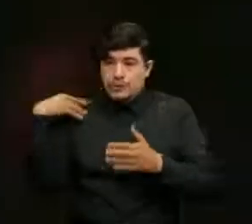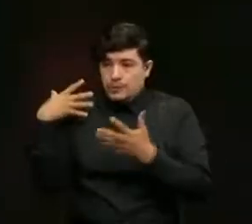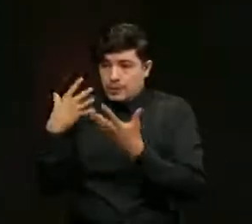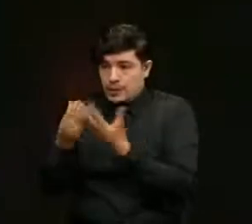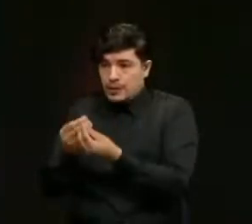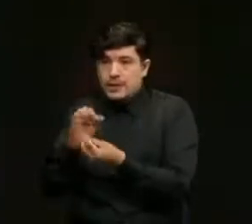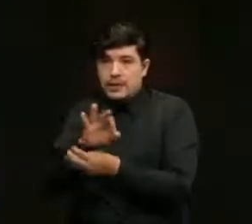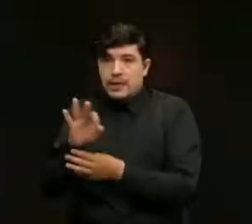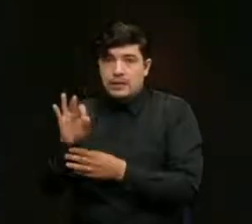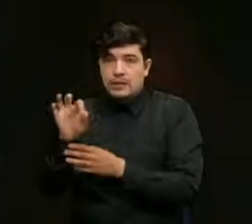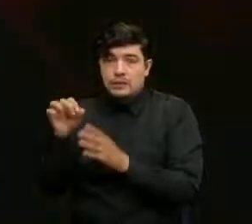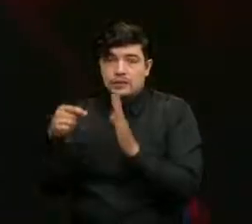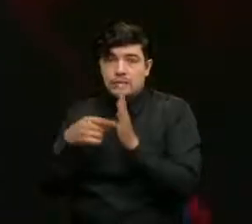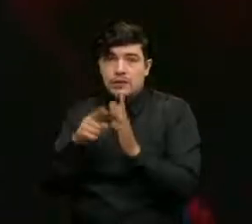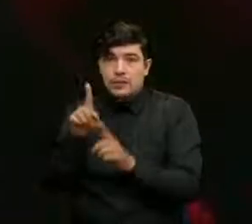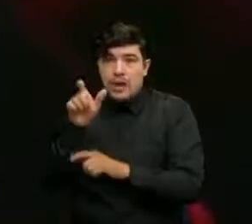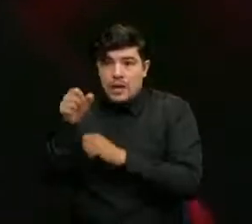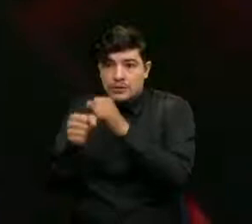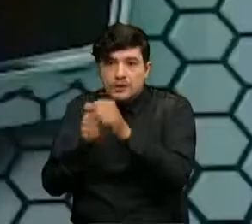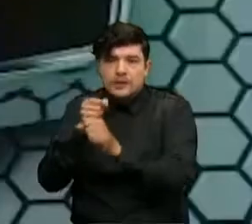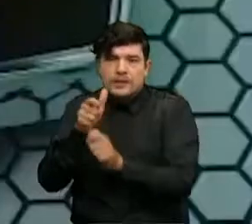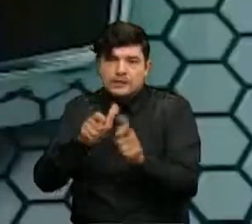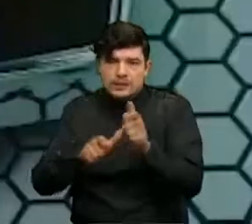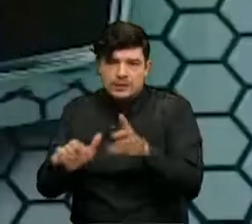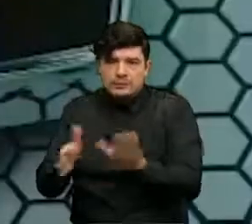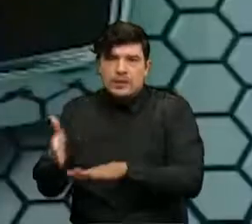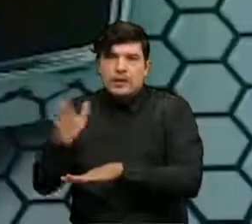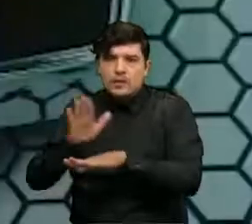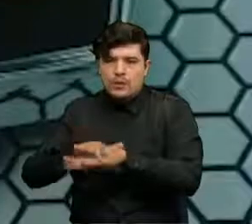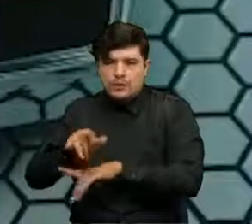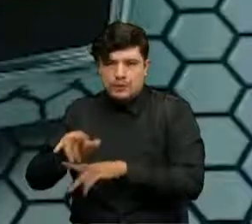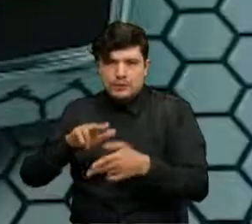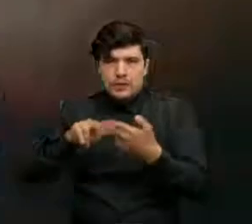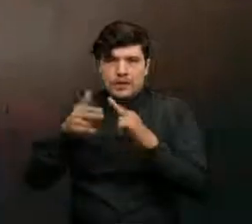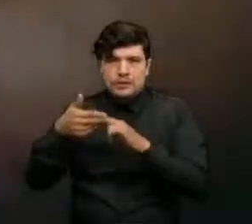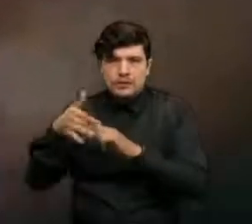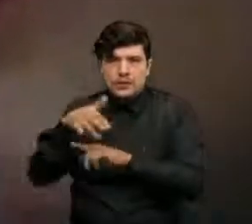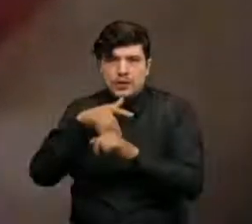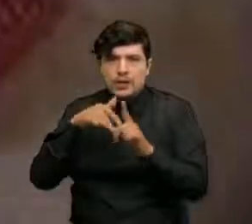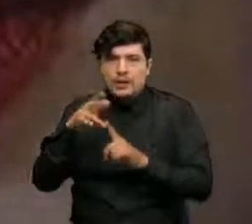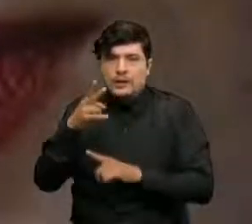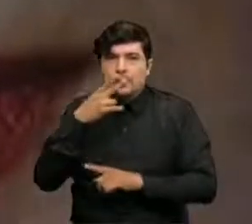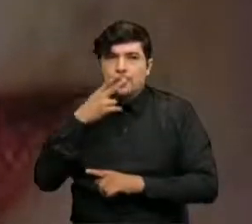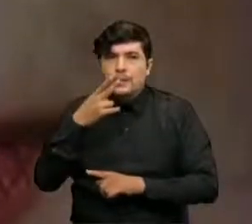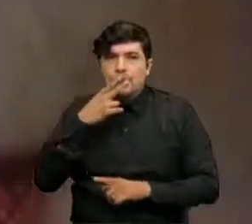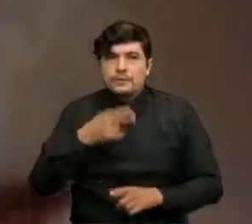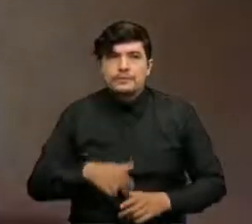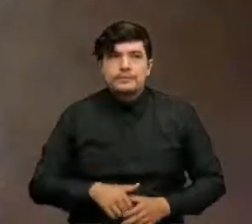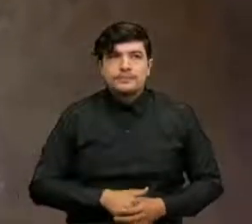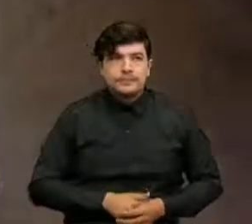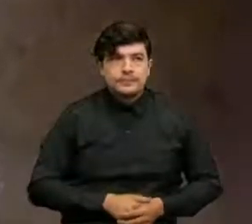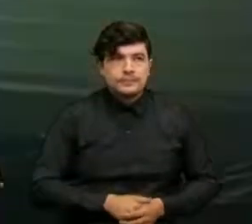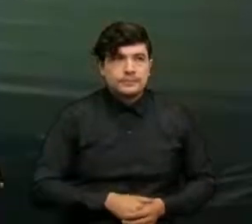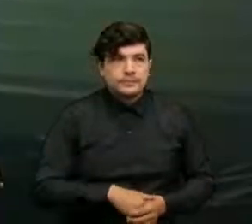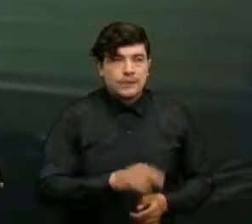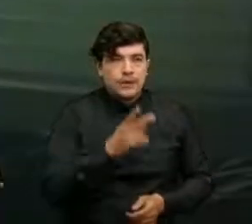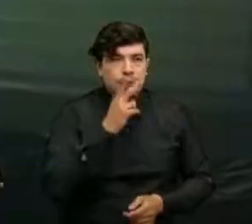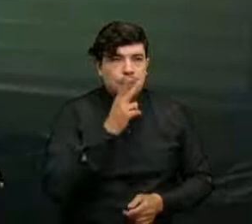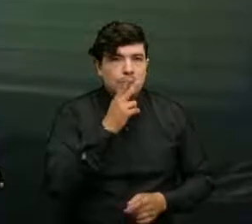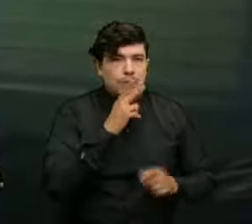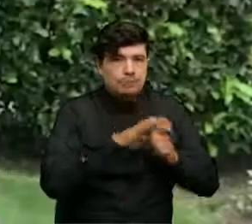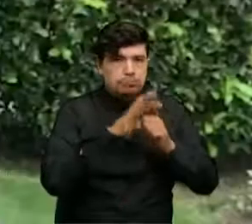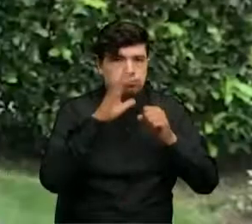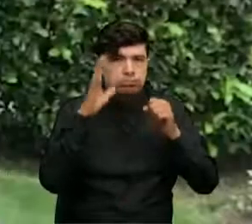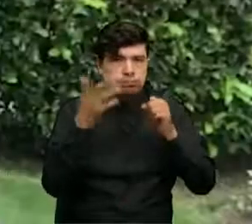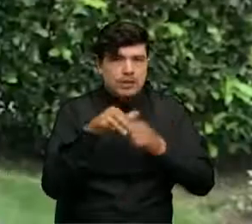34.800 personas mueren anualmente debido a enfermedades asociadas al tabaquismo. El tabaquismo es una epidemia, así lo define